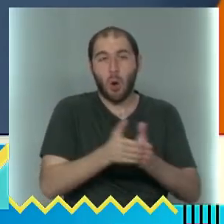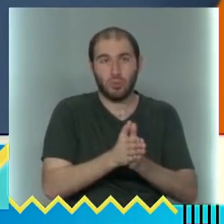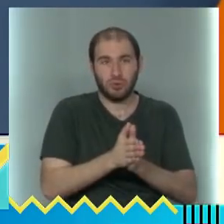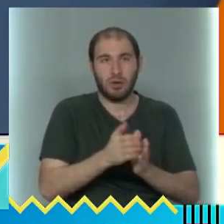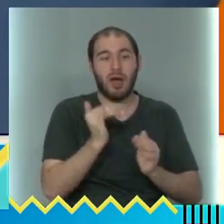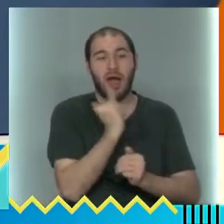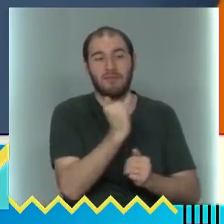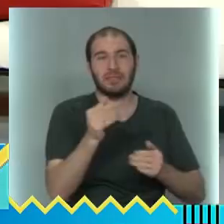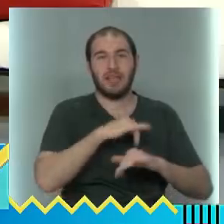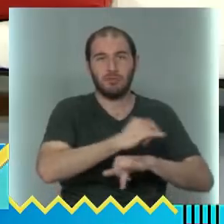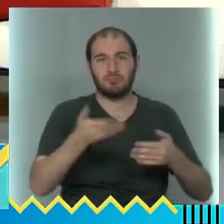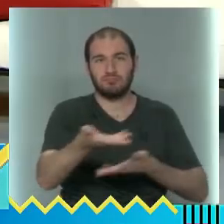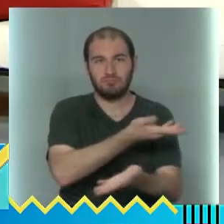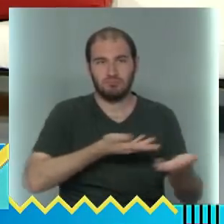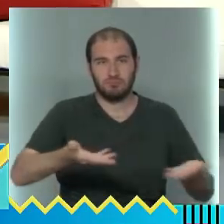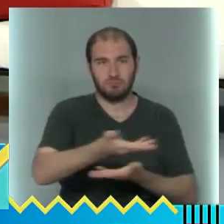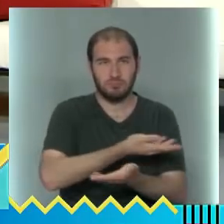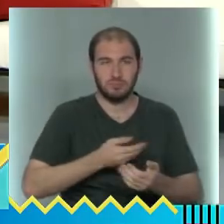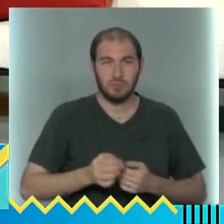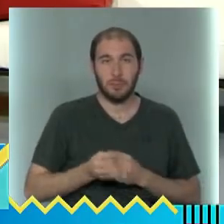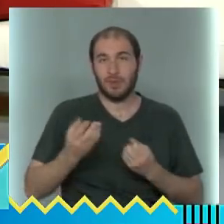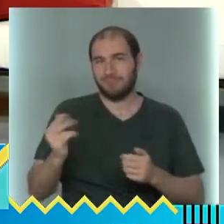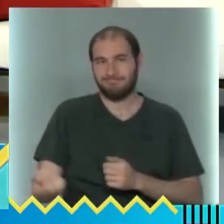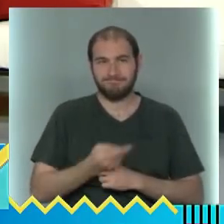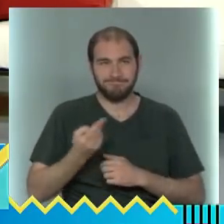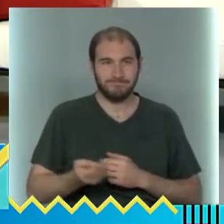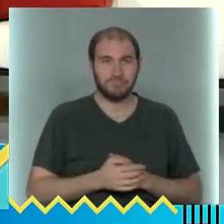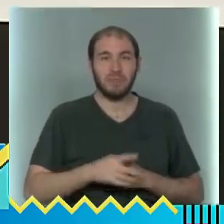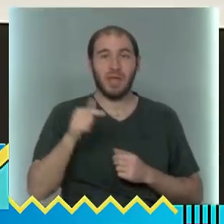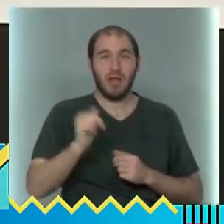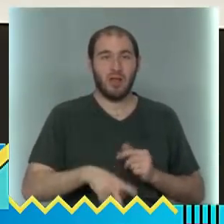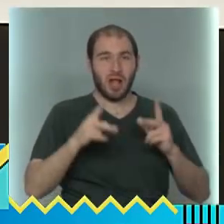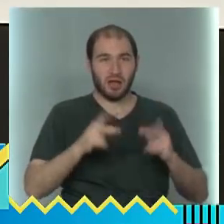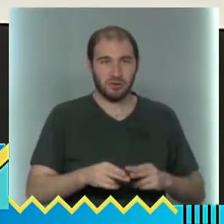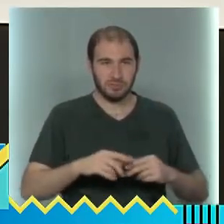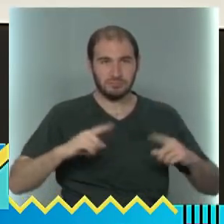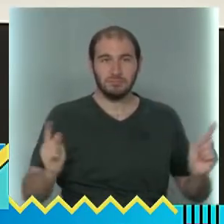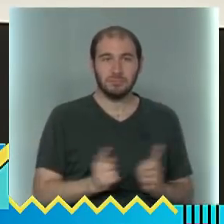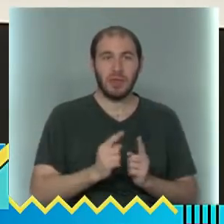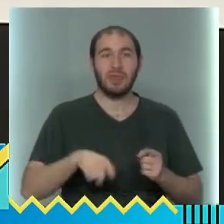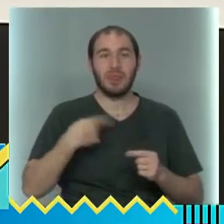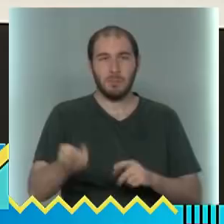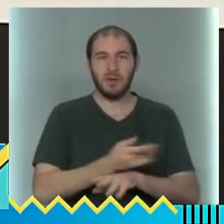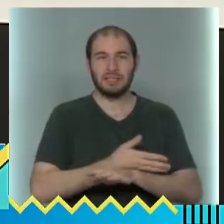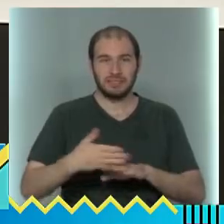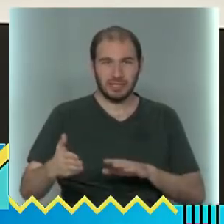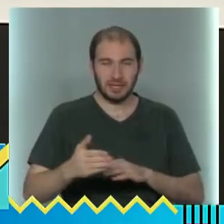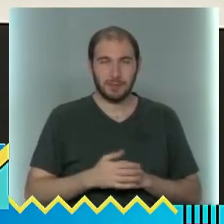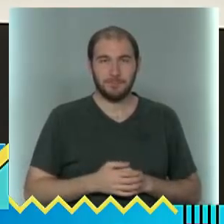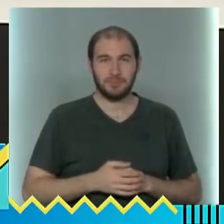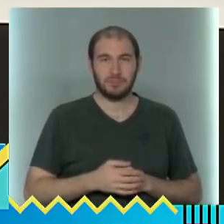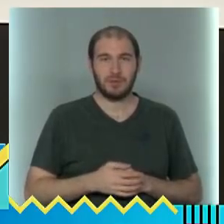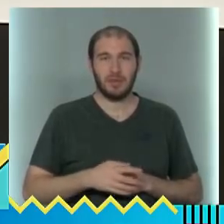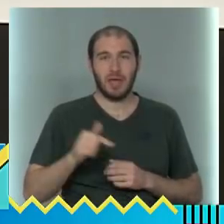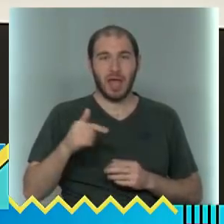si la información se comparte en el grupo. Bien. Porque si no, no. Bueno, nos vamos a ir a un corte muy breve y enseguida vamos a regresar